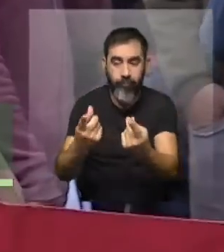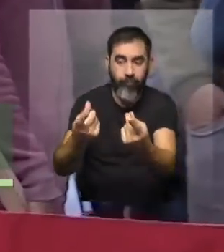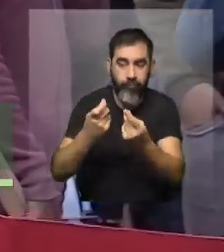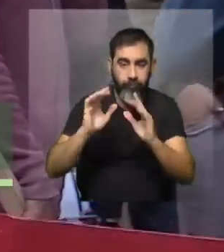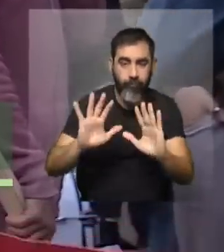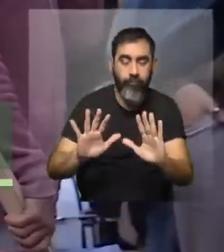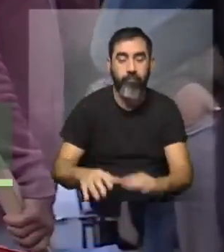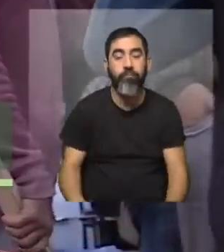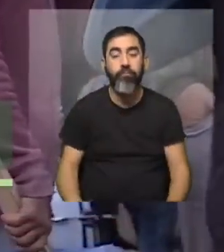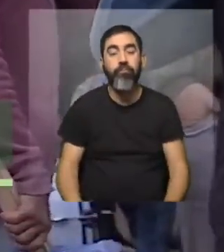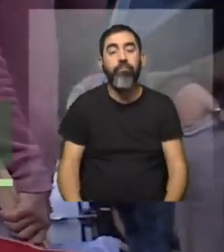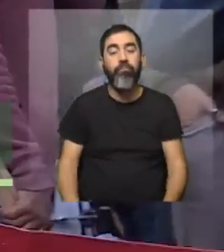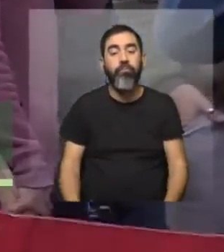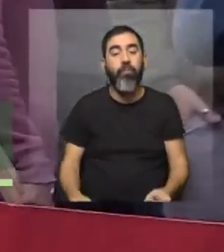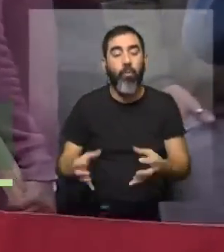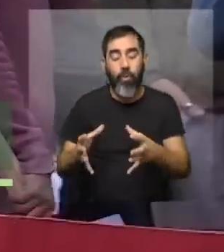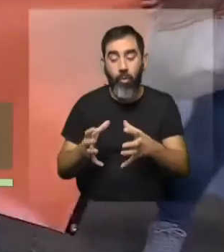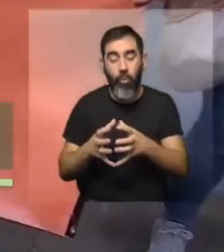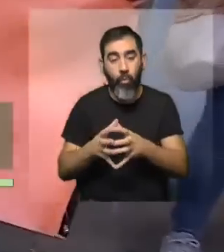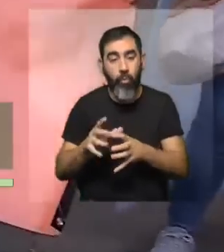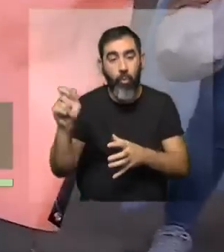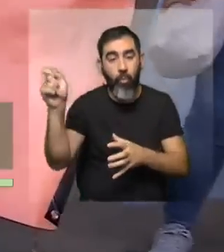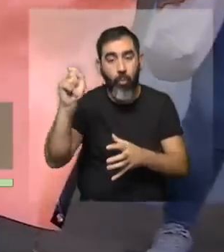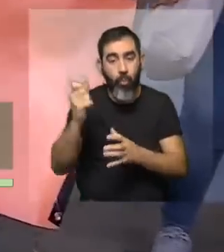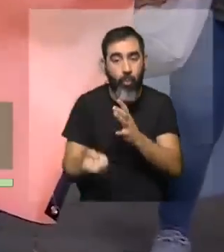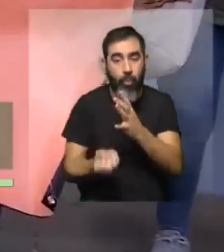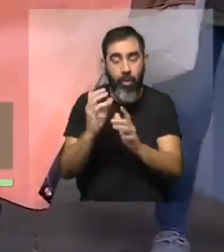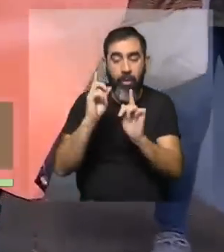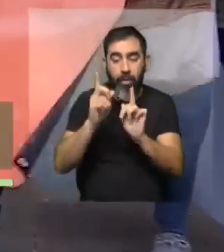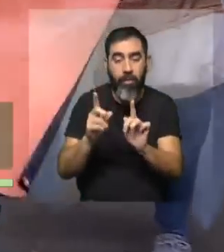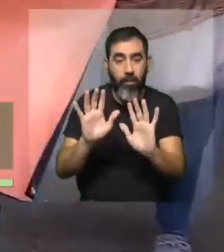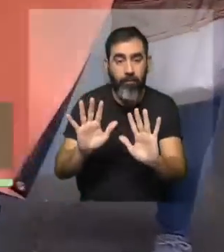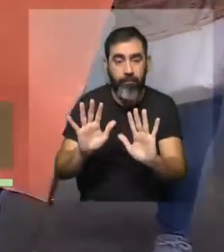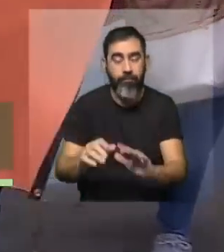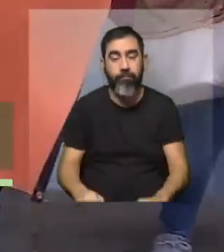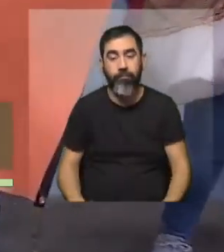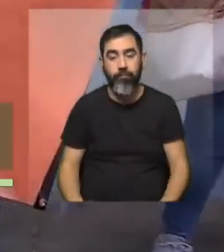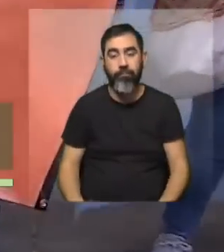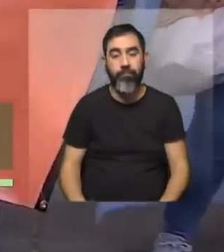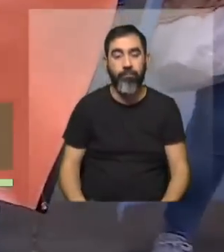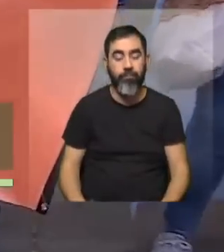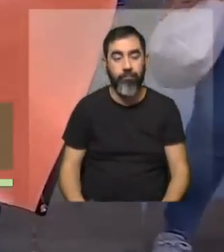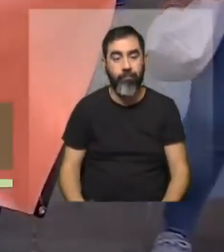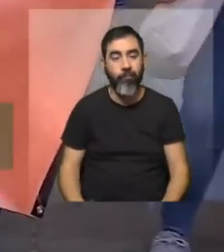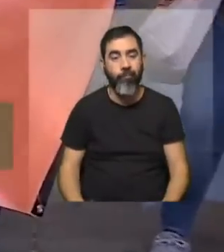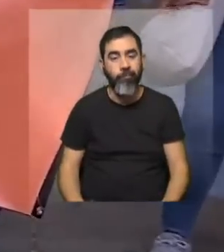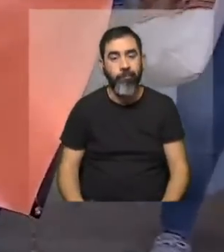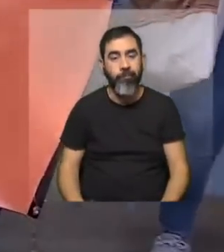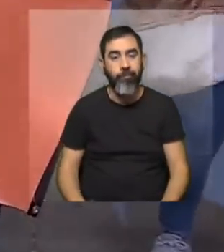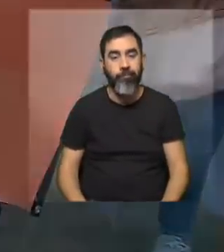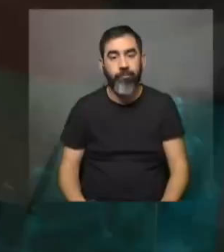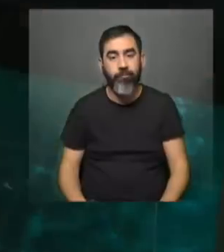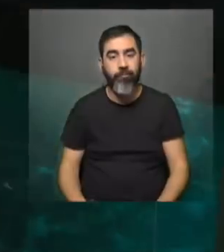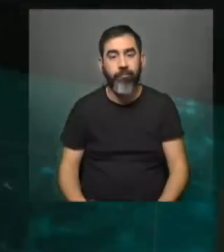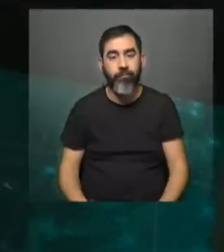así lo reclamen porque somos parte de un bloque popular alternativo y nos debemos al mismo afirma la organización en un comunicado